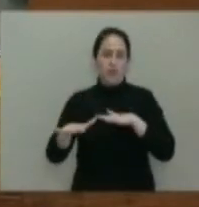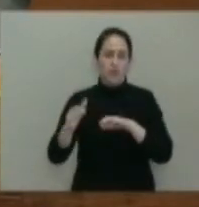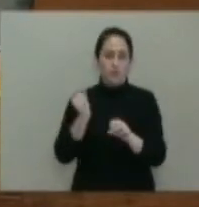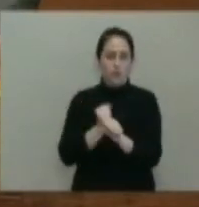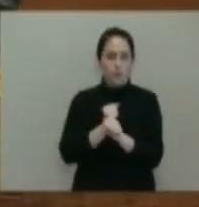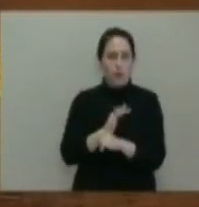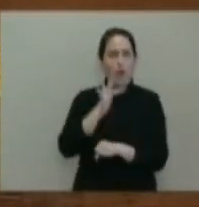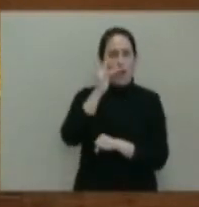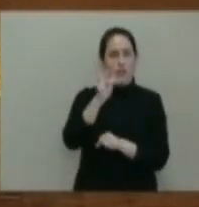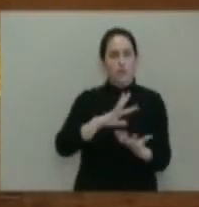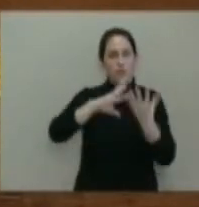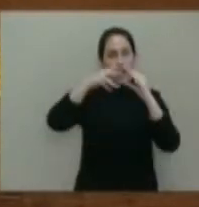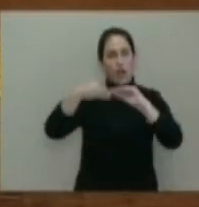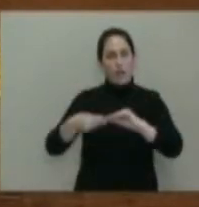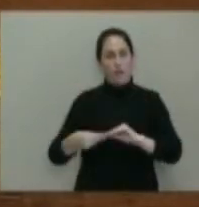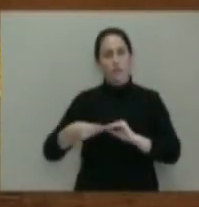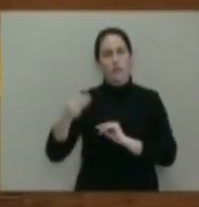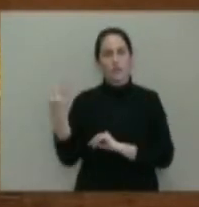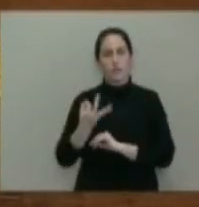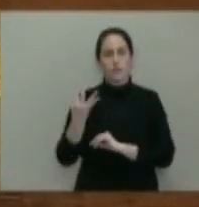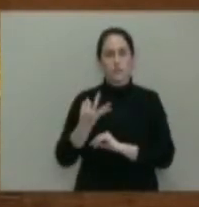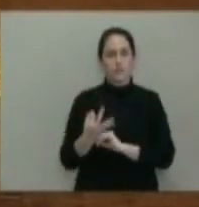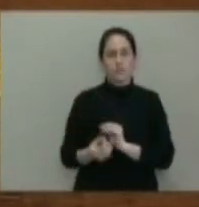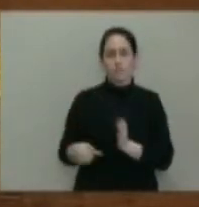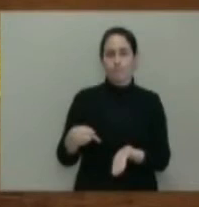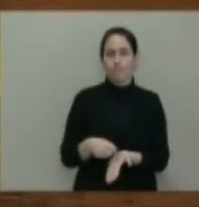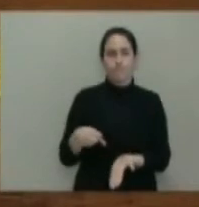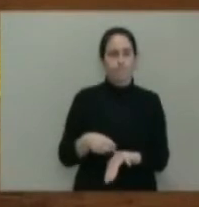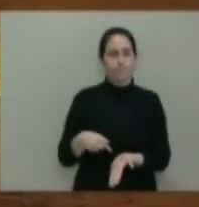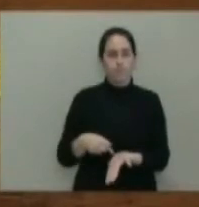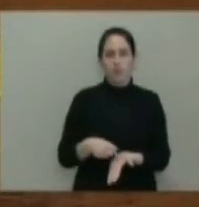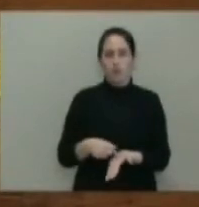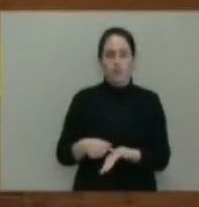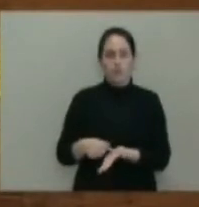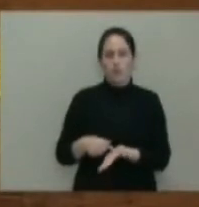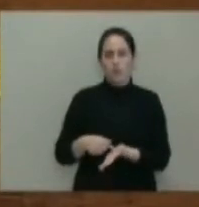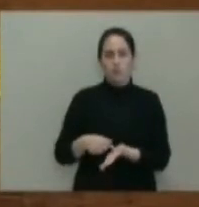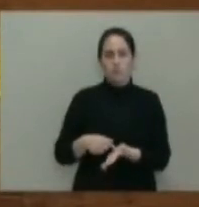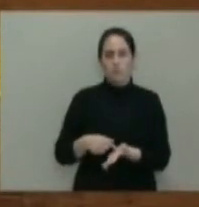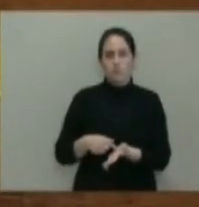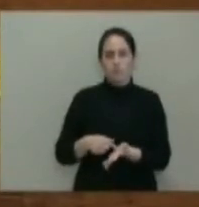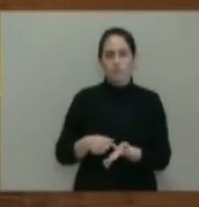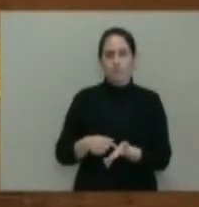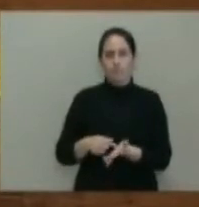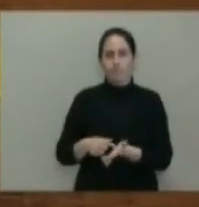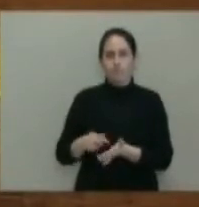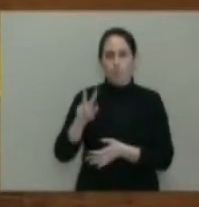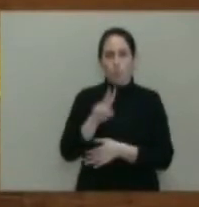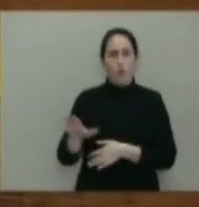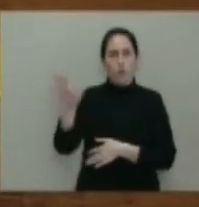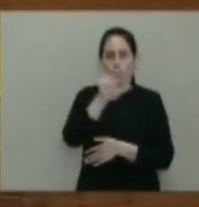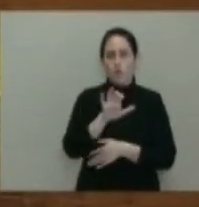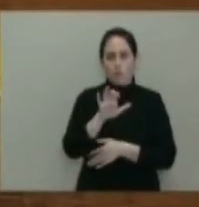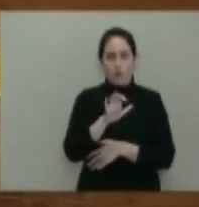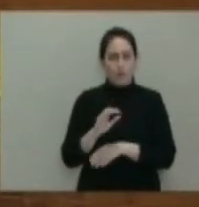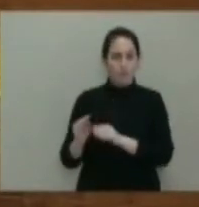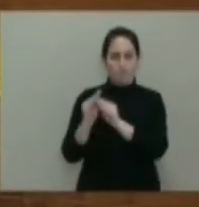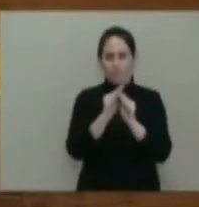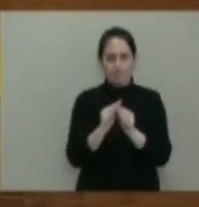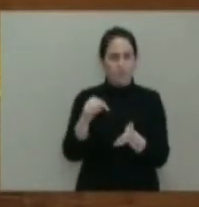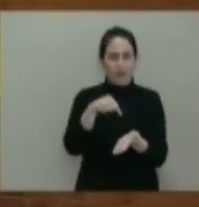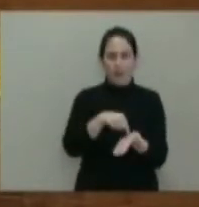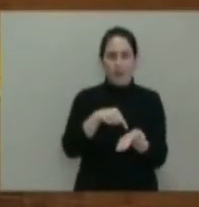que nos adaptaremos a lo que es un requerimiento comúnmente admitido en la Unión Europea y que será